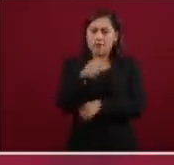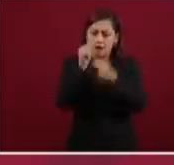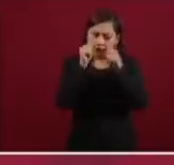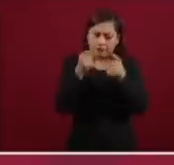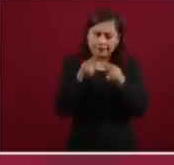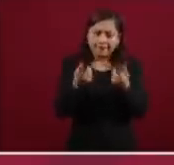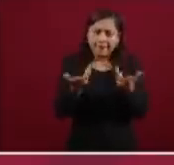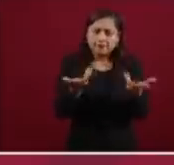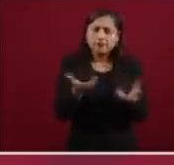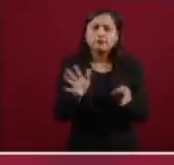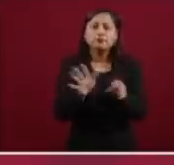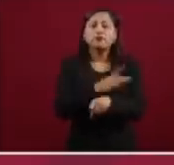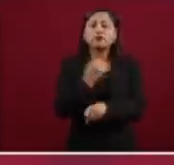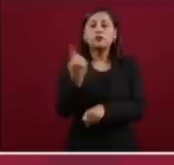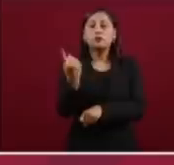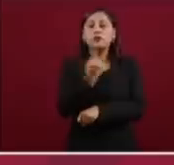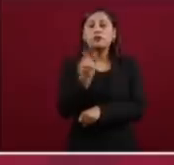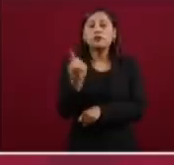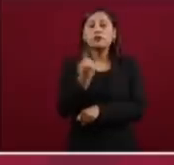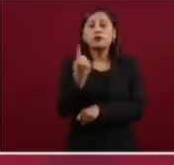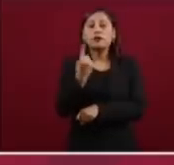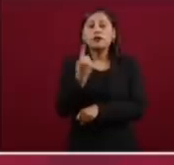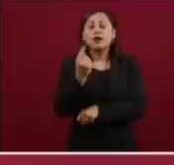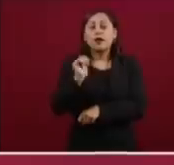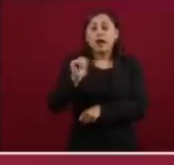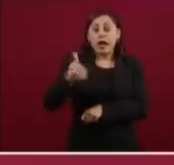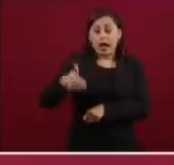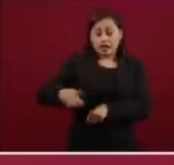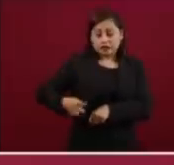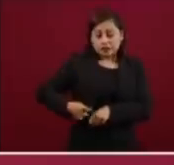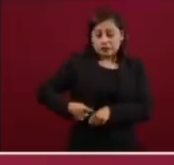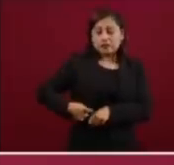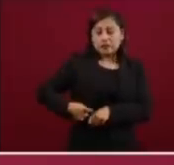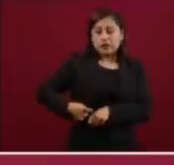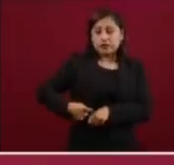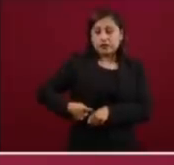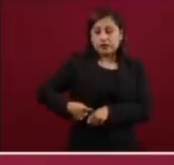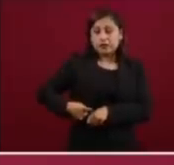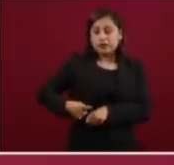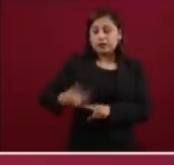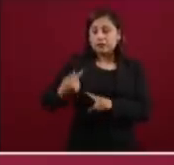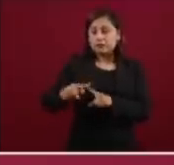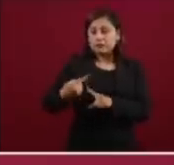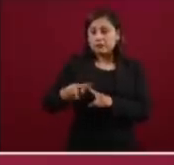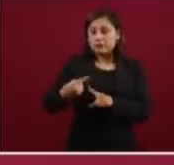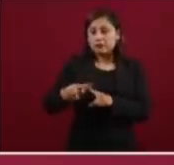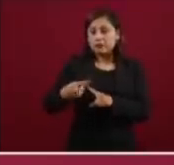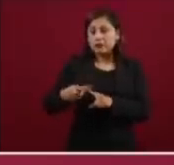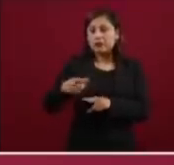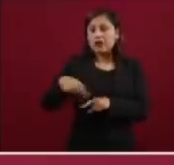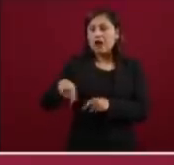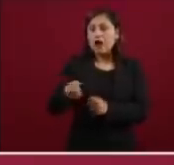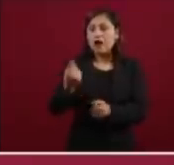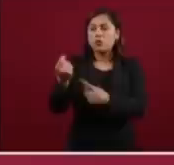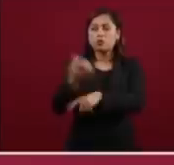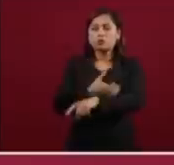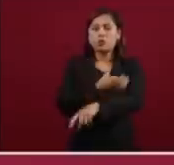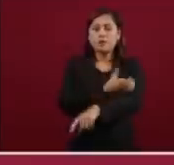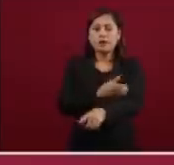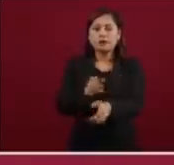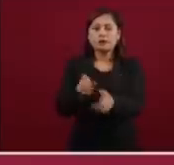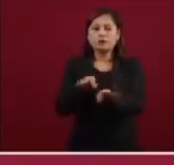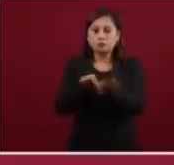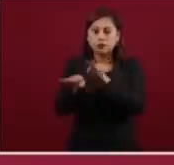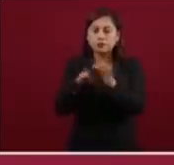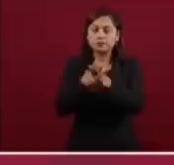porque hubo un accidente de compañeros de los medios que nos